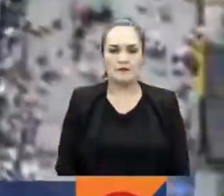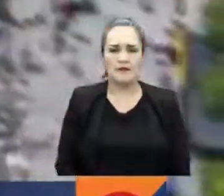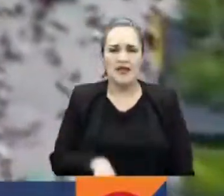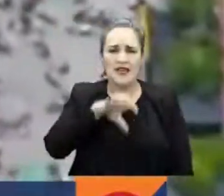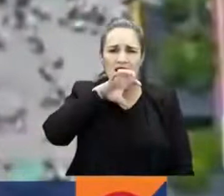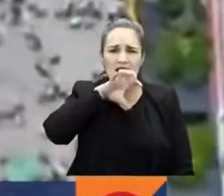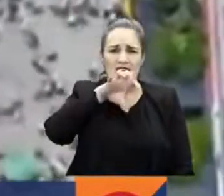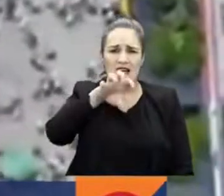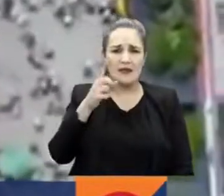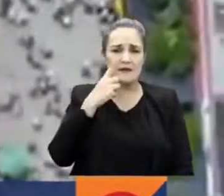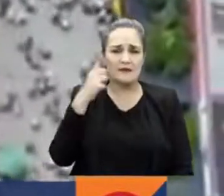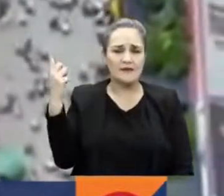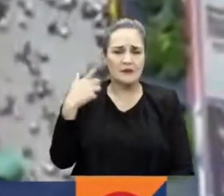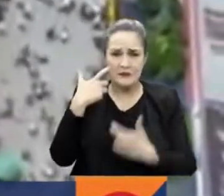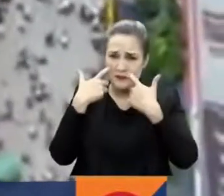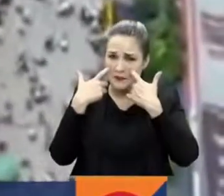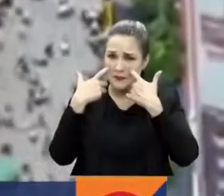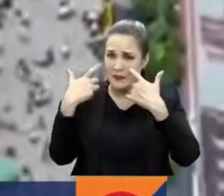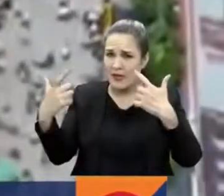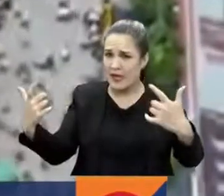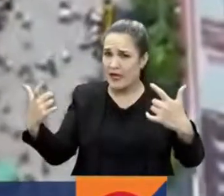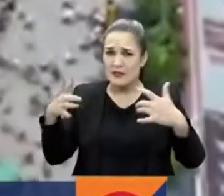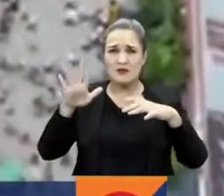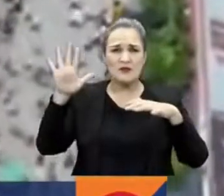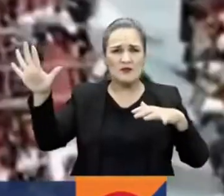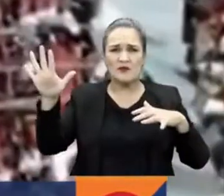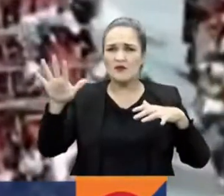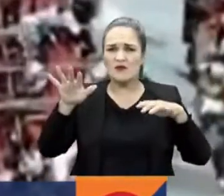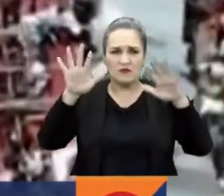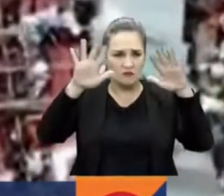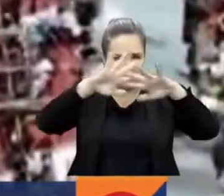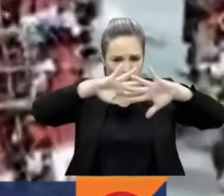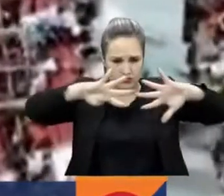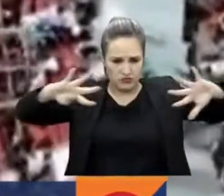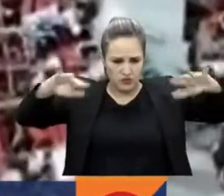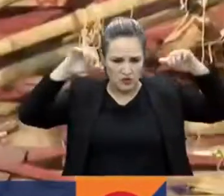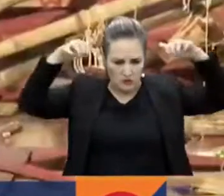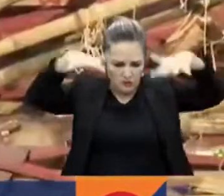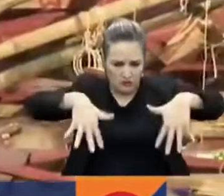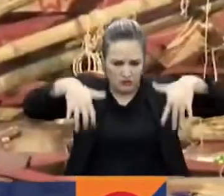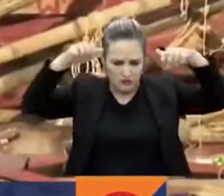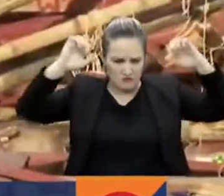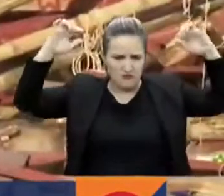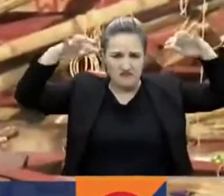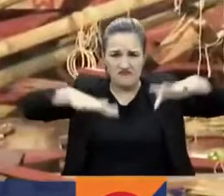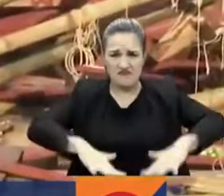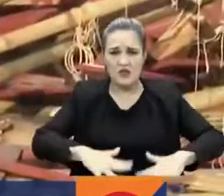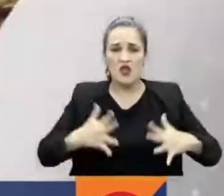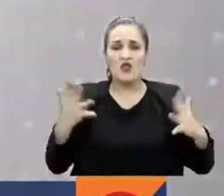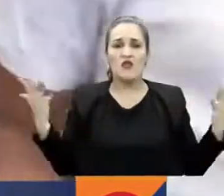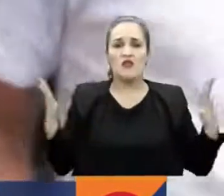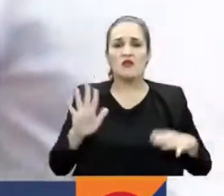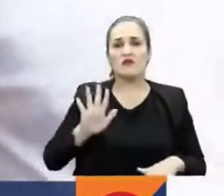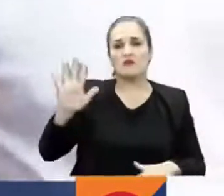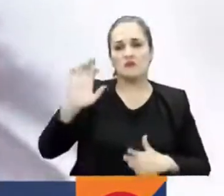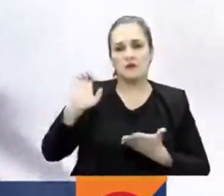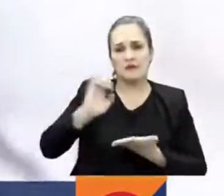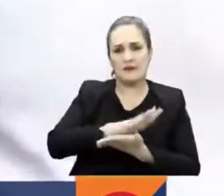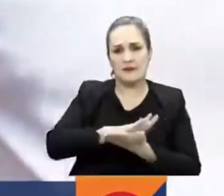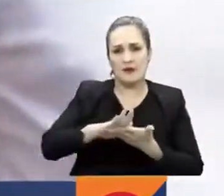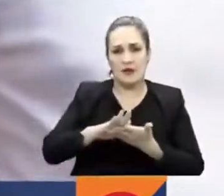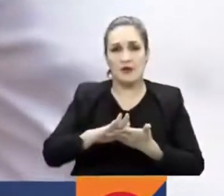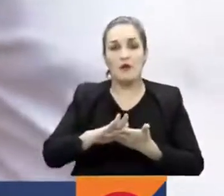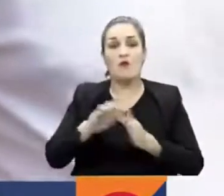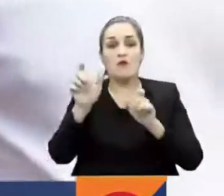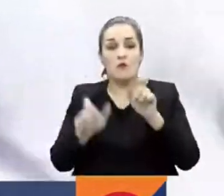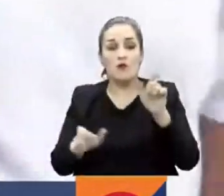Estas son las impresionantes imágenes de la tragedia en Espinal, que dejó 8 muertos y decenas de heridos. Se